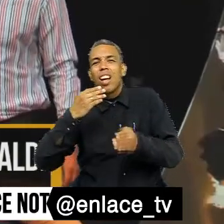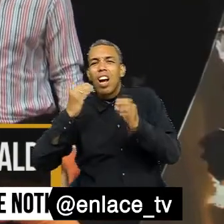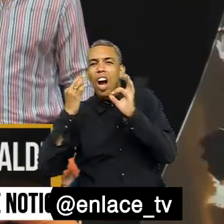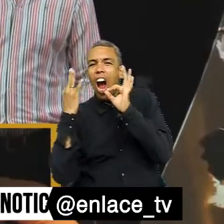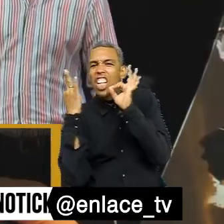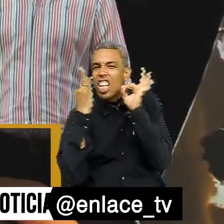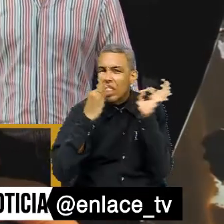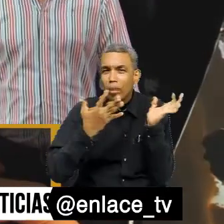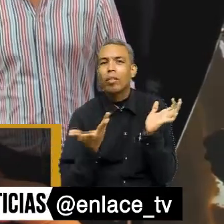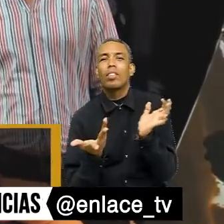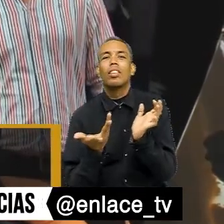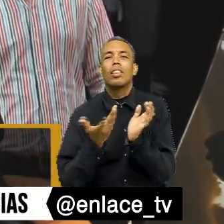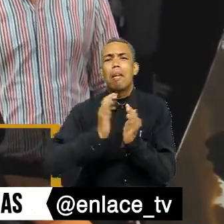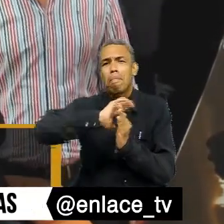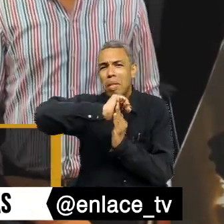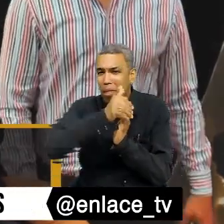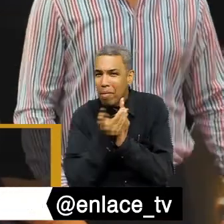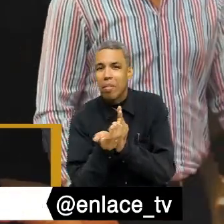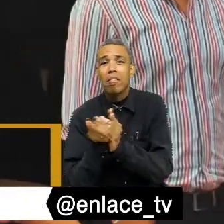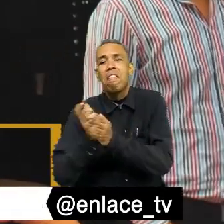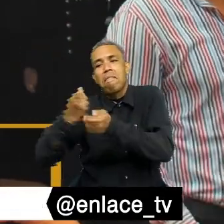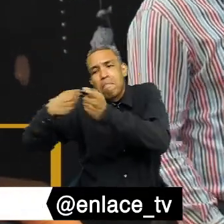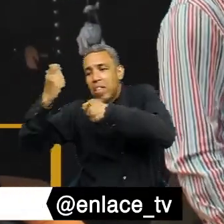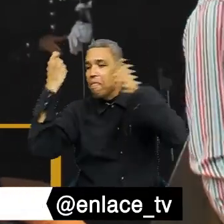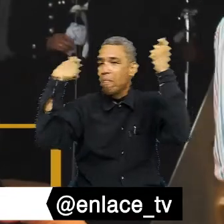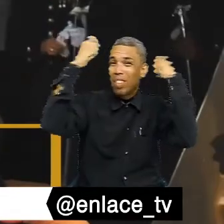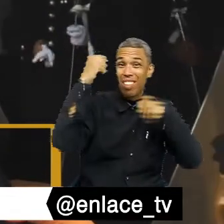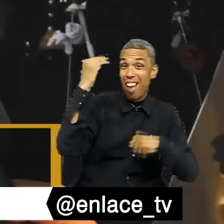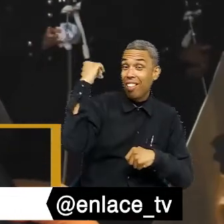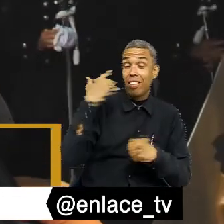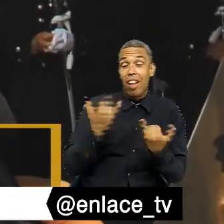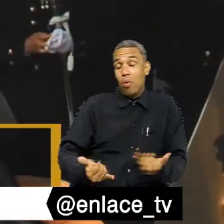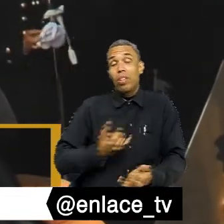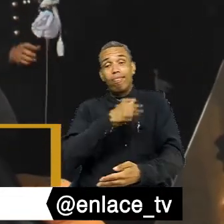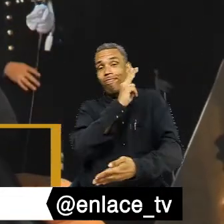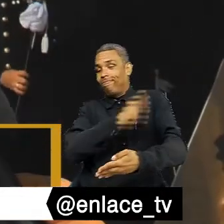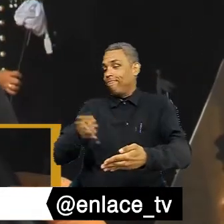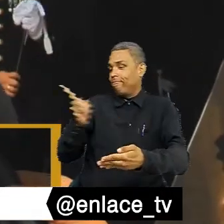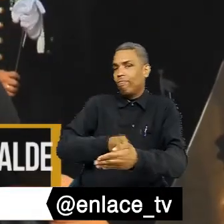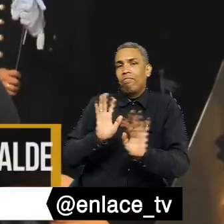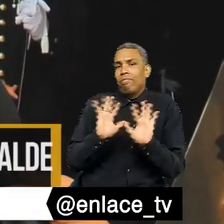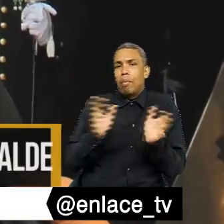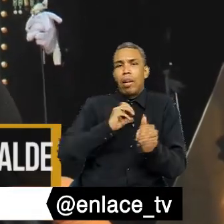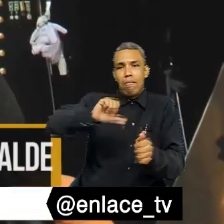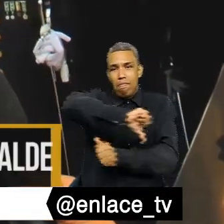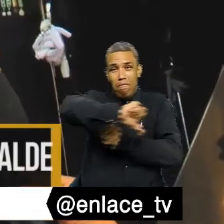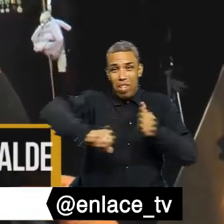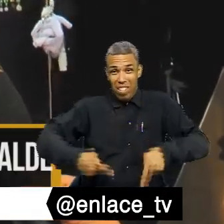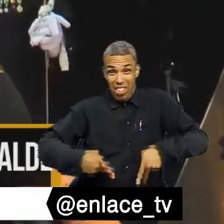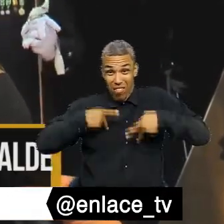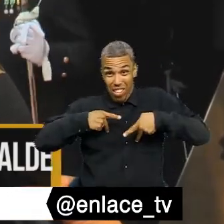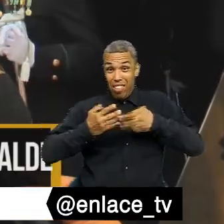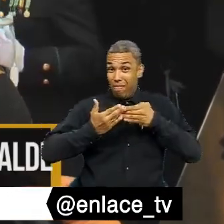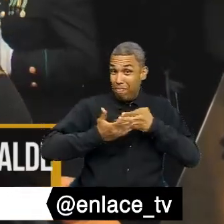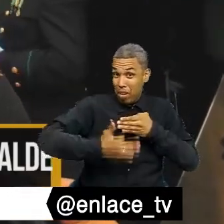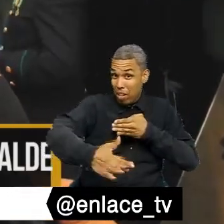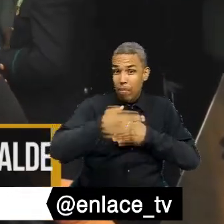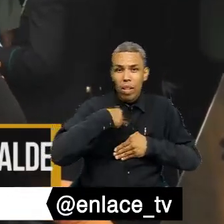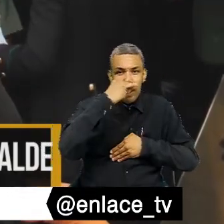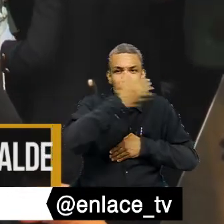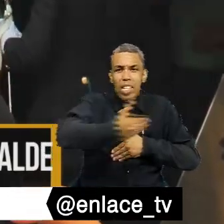parque para los vendedores ambulantes, va a ser un parque para los niños, las niñas y para la comunidad de nuestra ciudad. Hoy es un